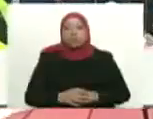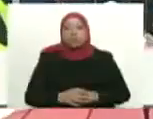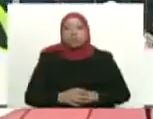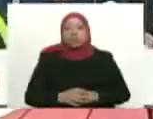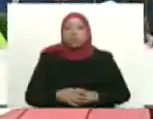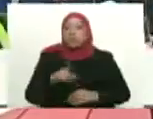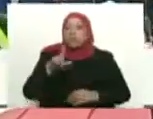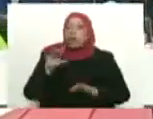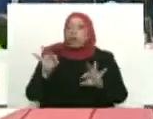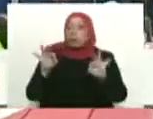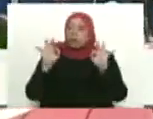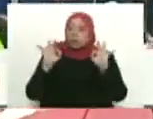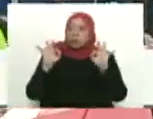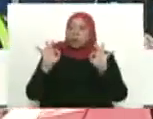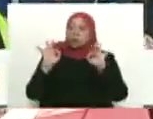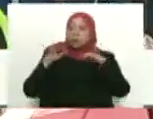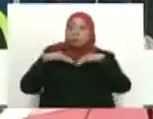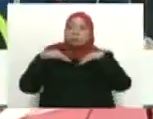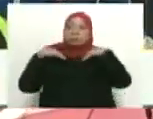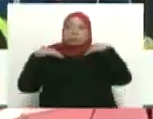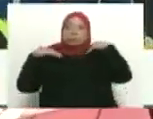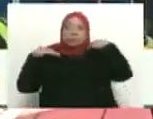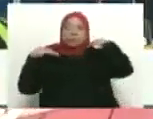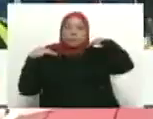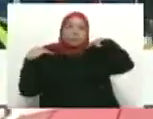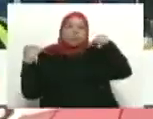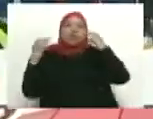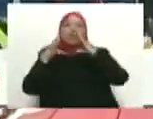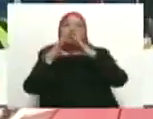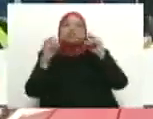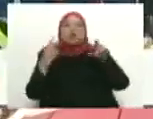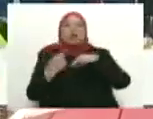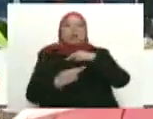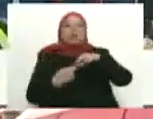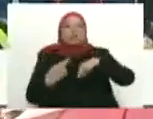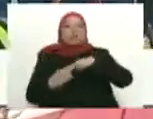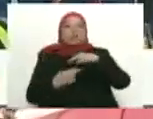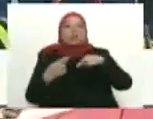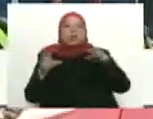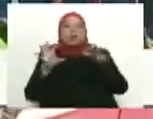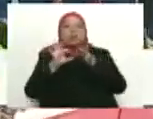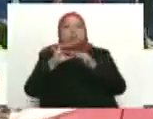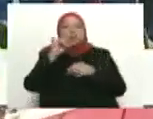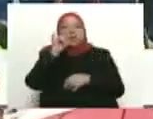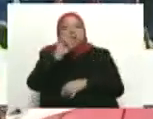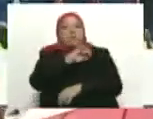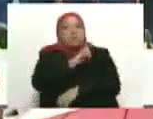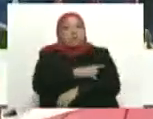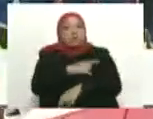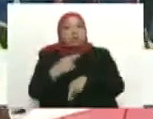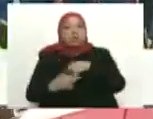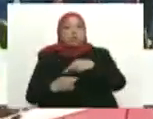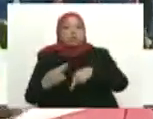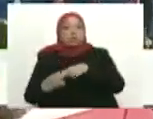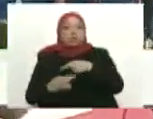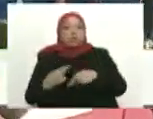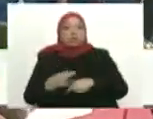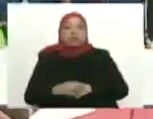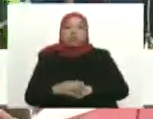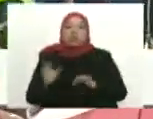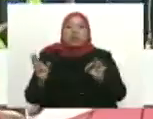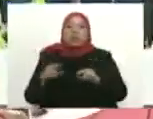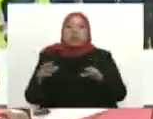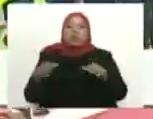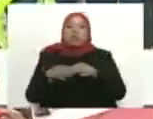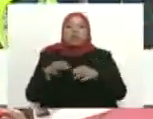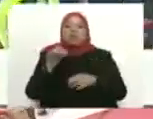cosa muy particular que debe tener toda revolución es la unidad de las fuerzas revolucionarias. Aquí no puede haber ni el